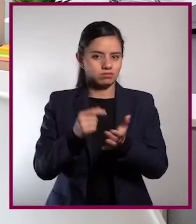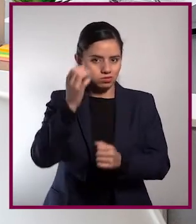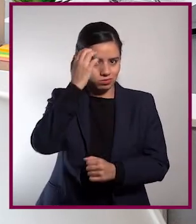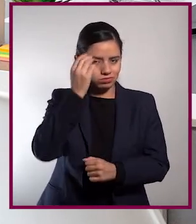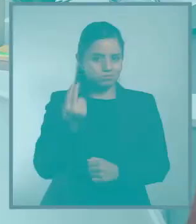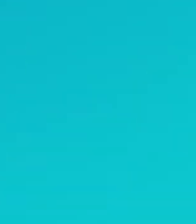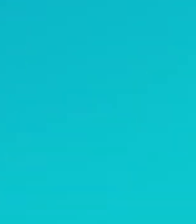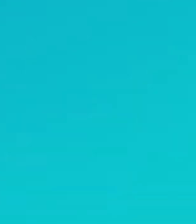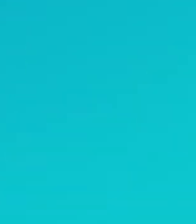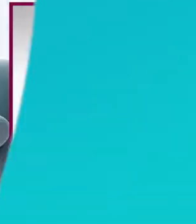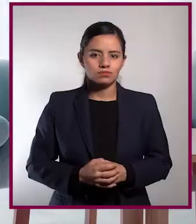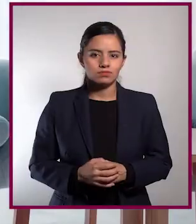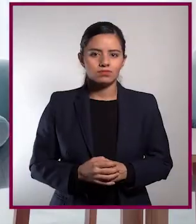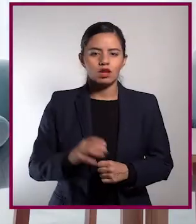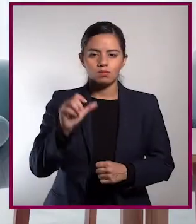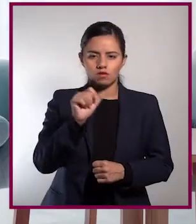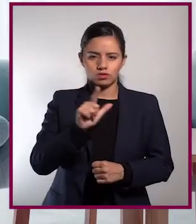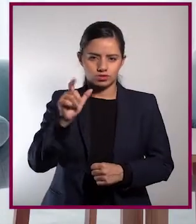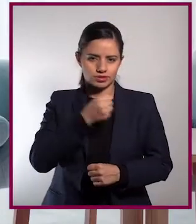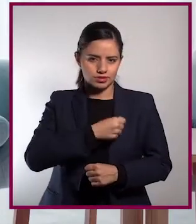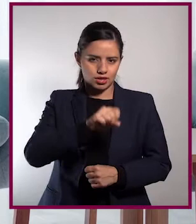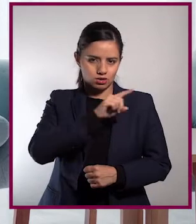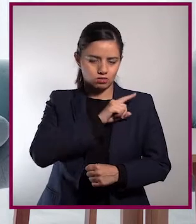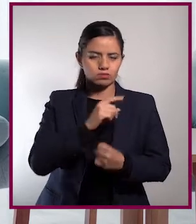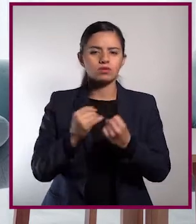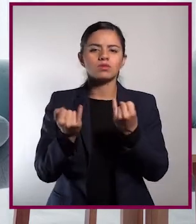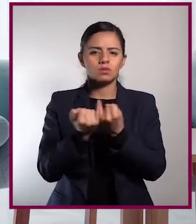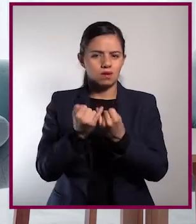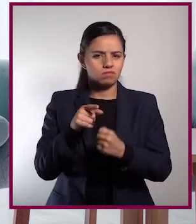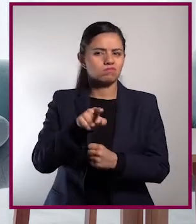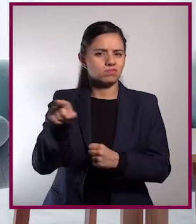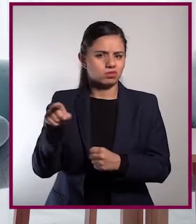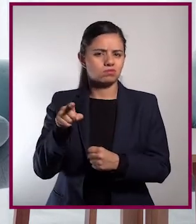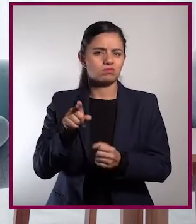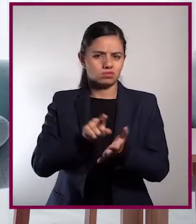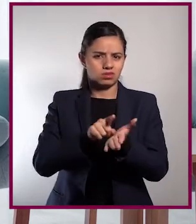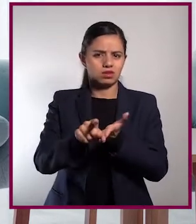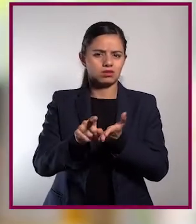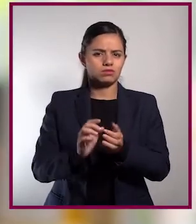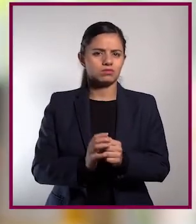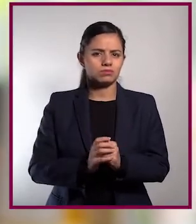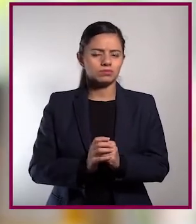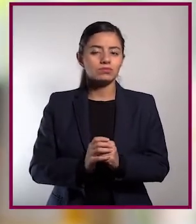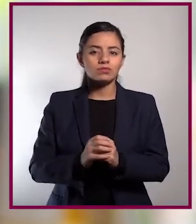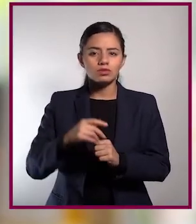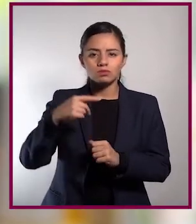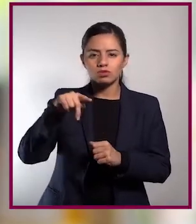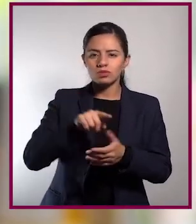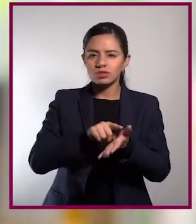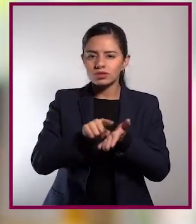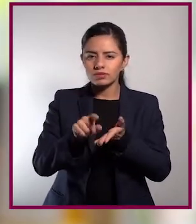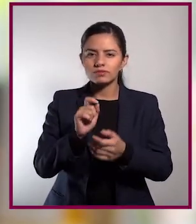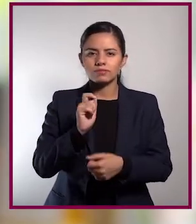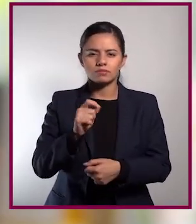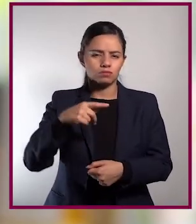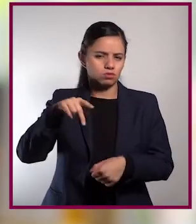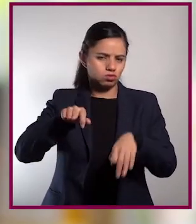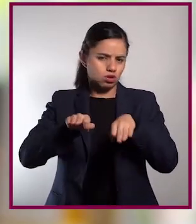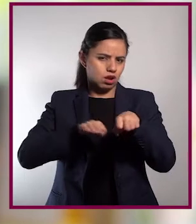legales. Los profesionales de la salud también tienen derechos. Los principales derechos